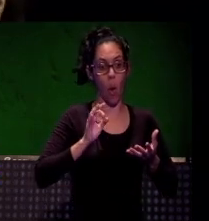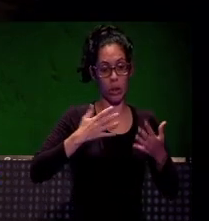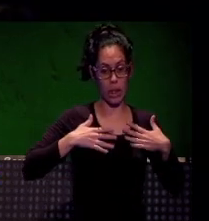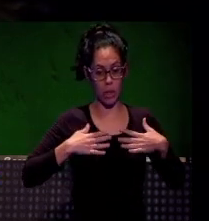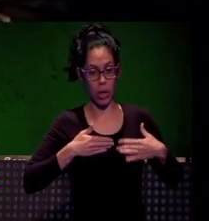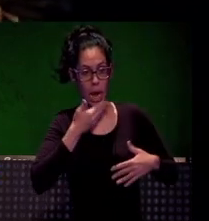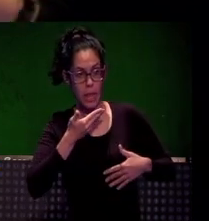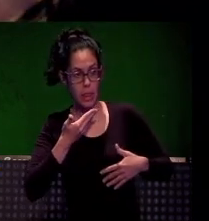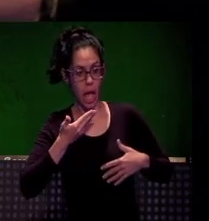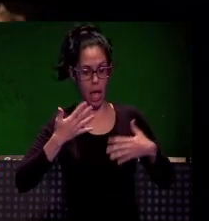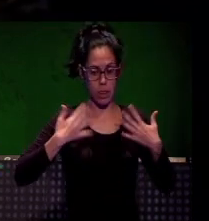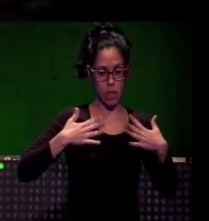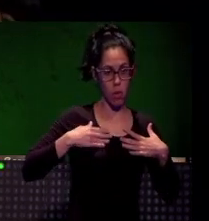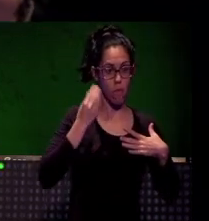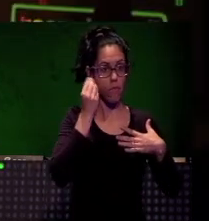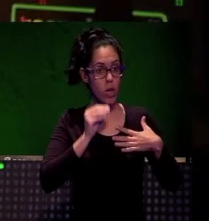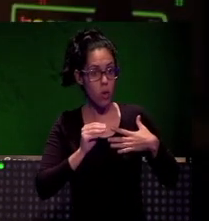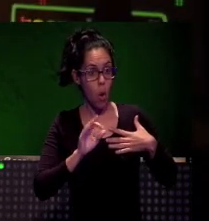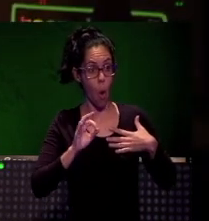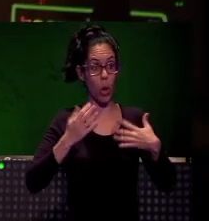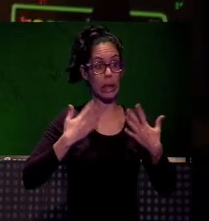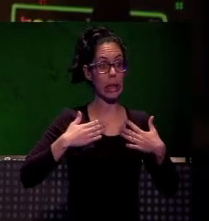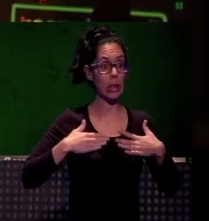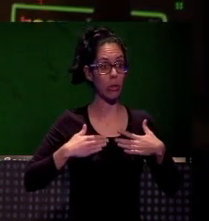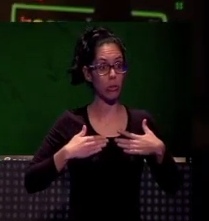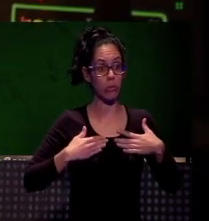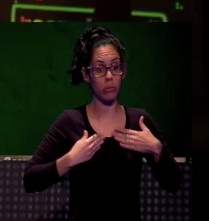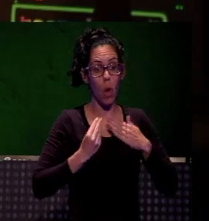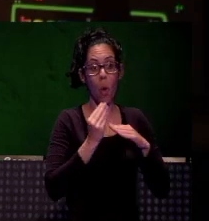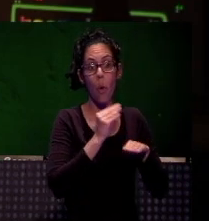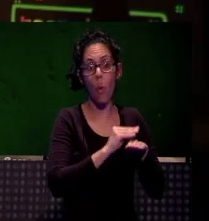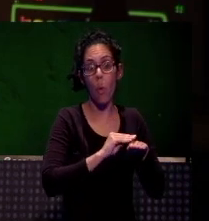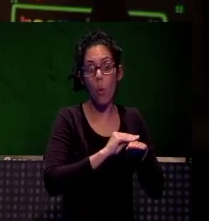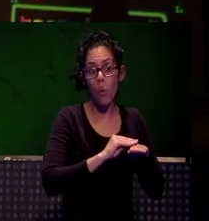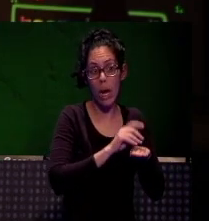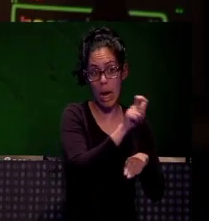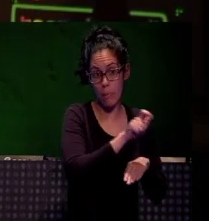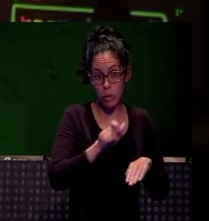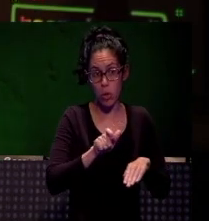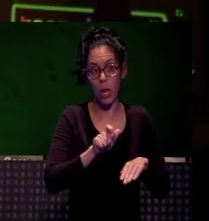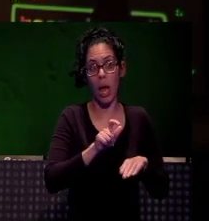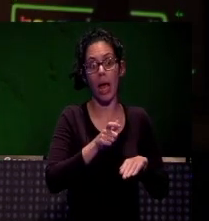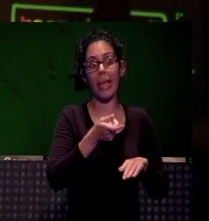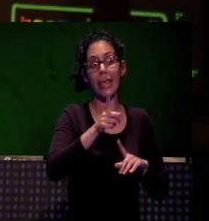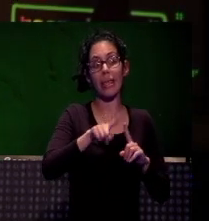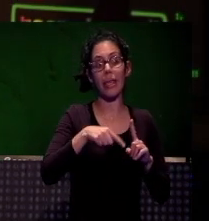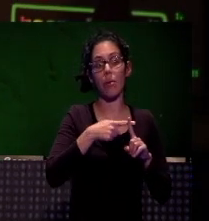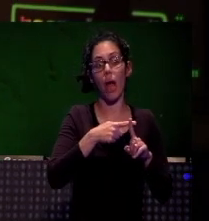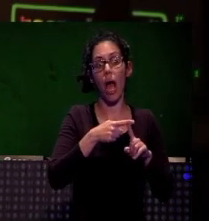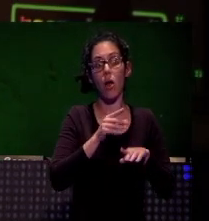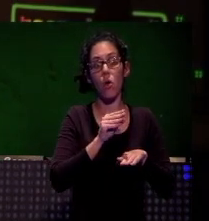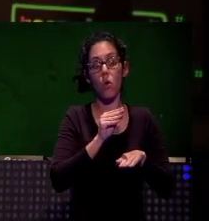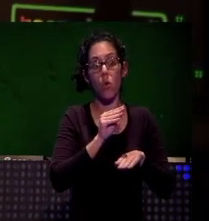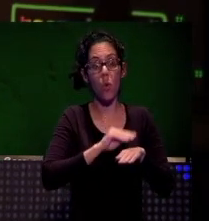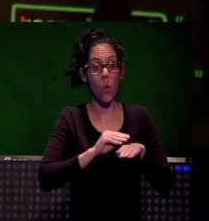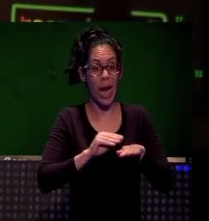enfrían hablamos de tejidos que curan y no solamente que curan a las personas sino que tejidos que curan